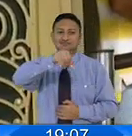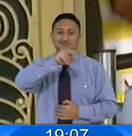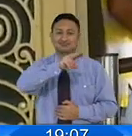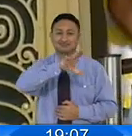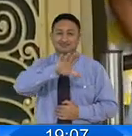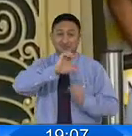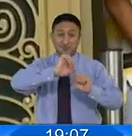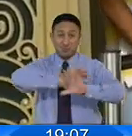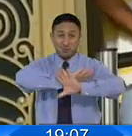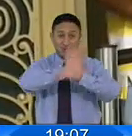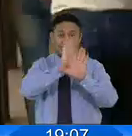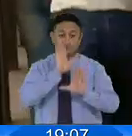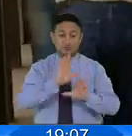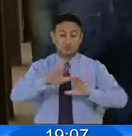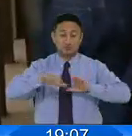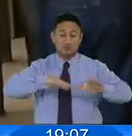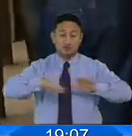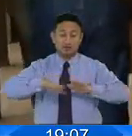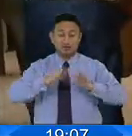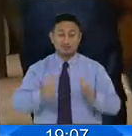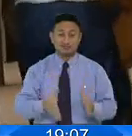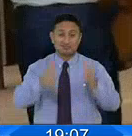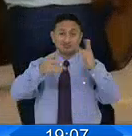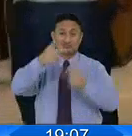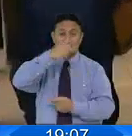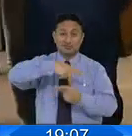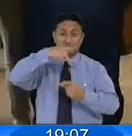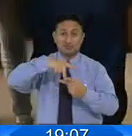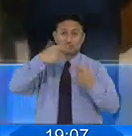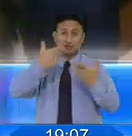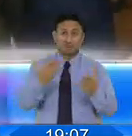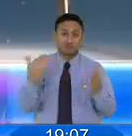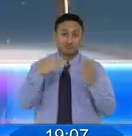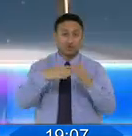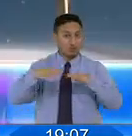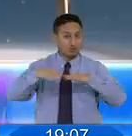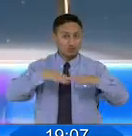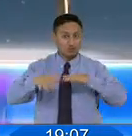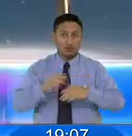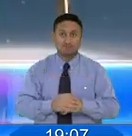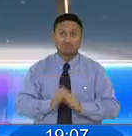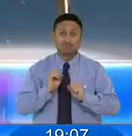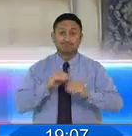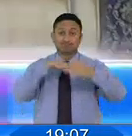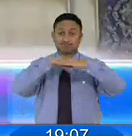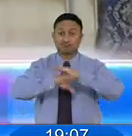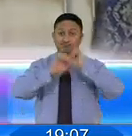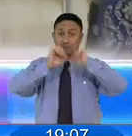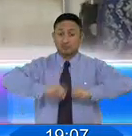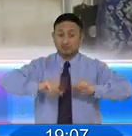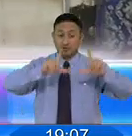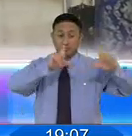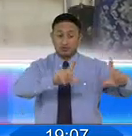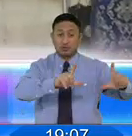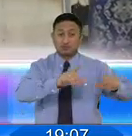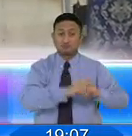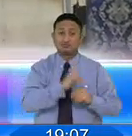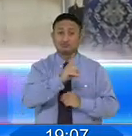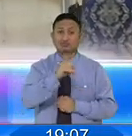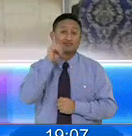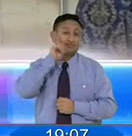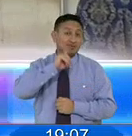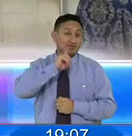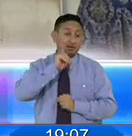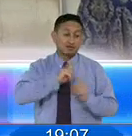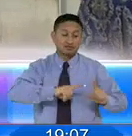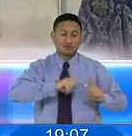las actividades en el edificio del gobierno provincial se reanudaron. En el ingreso continúa colocado el crespón negro como muestra